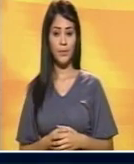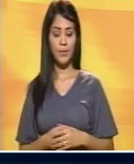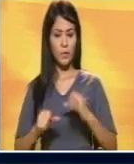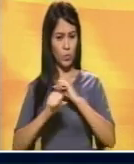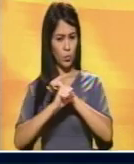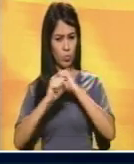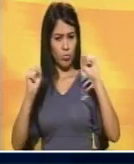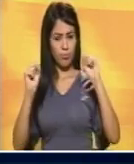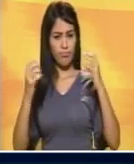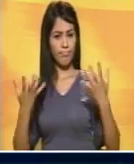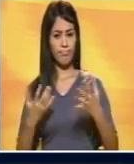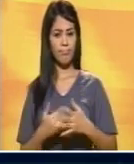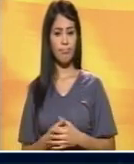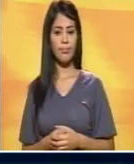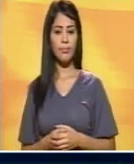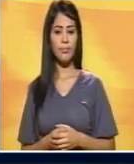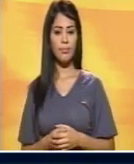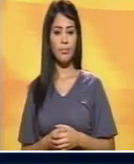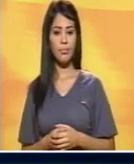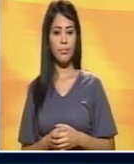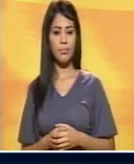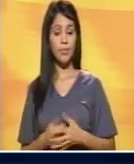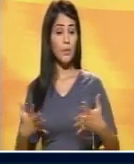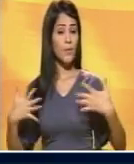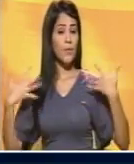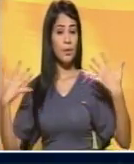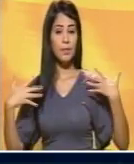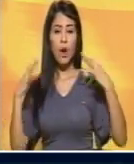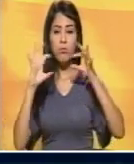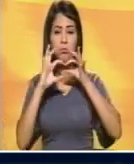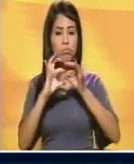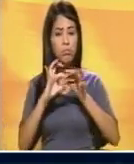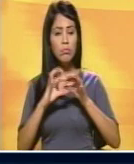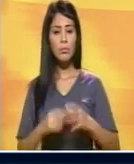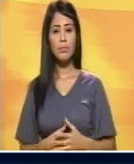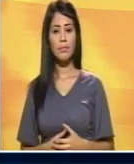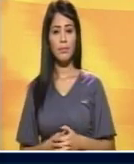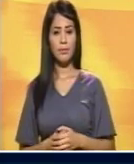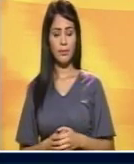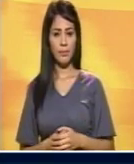amanecerá en armonía, amanecerá